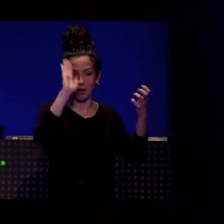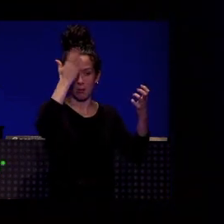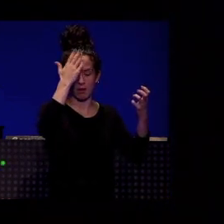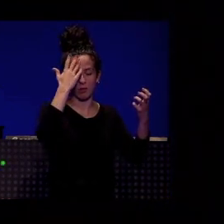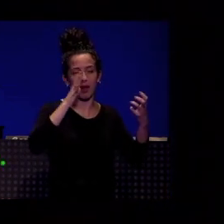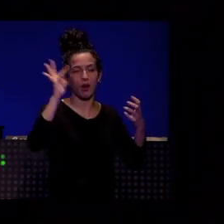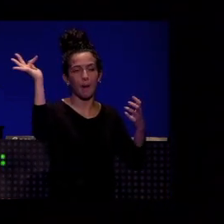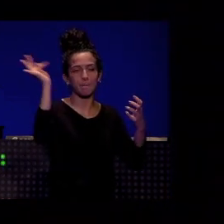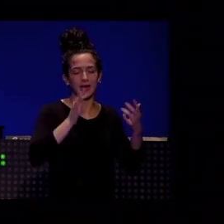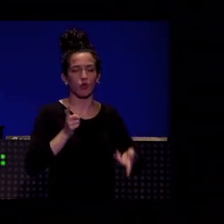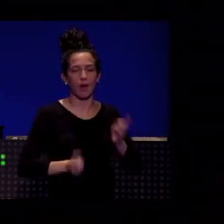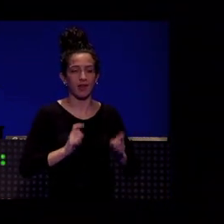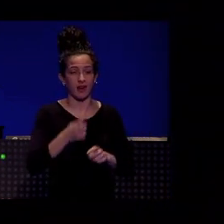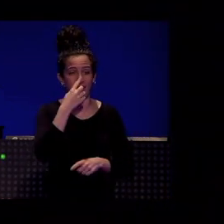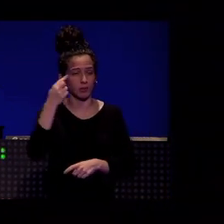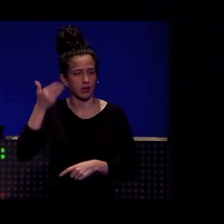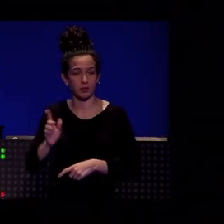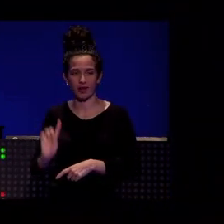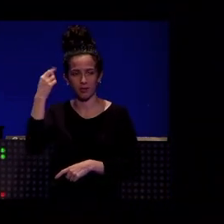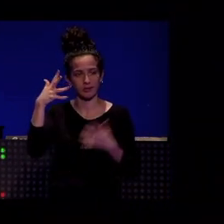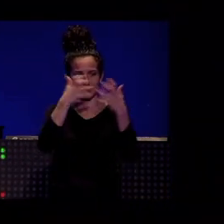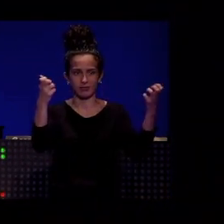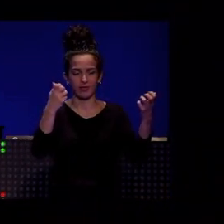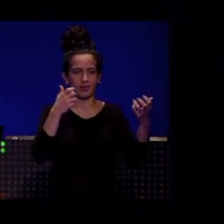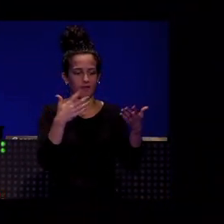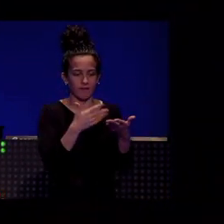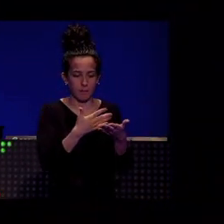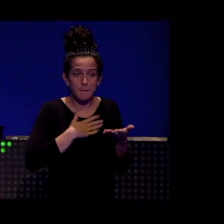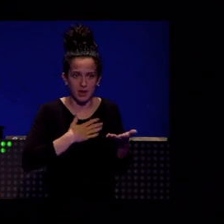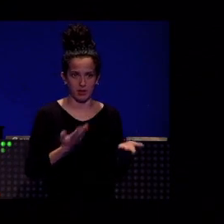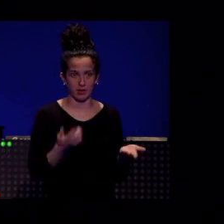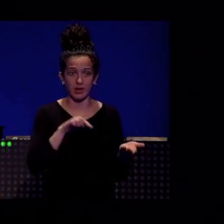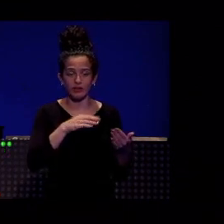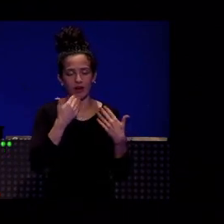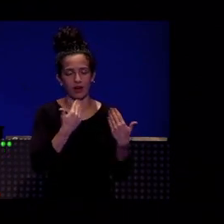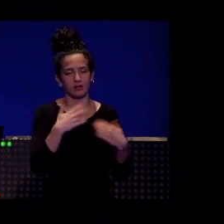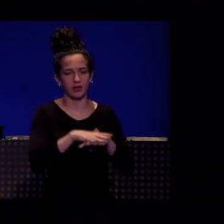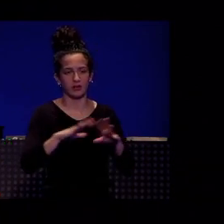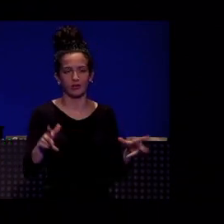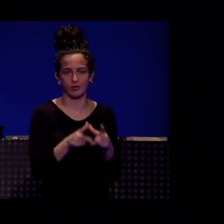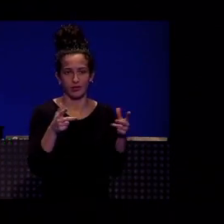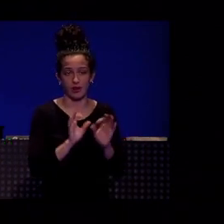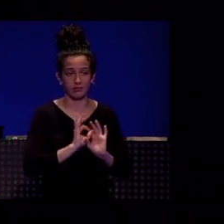y todo esto ha sido gracias básica y exclusivamente a las redes sociales